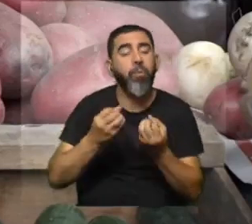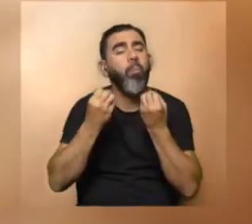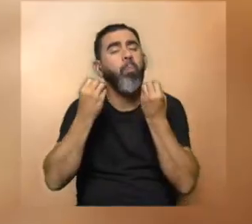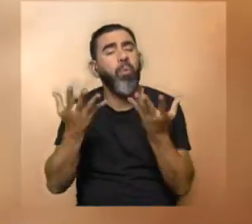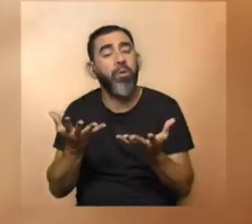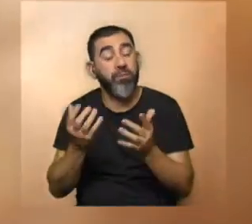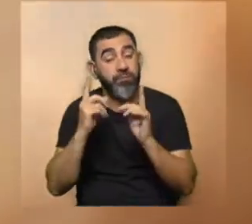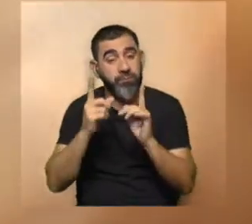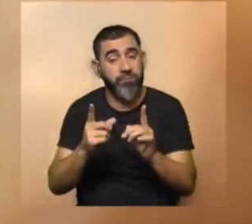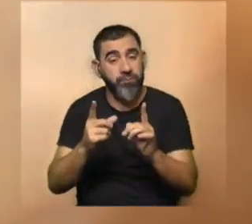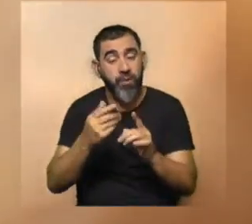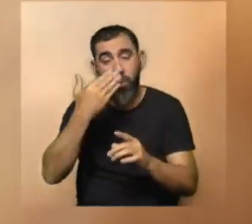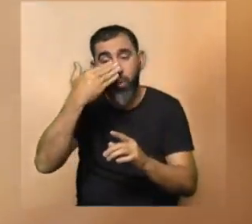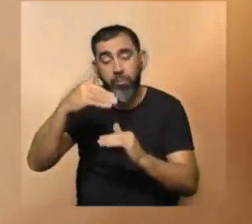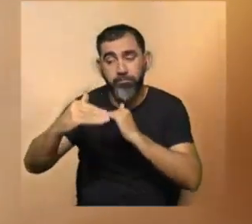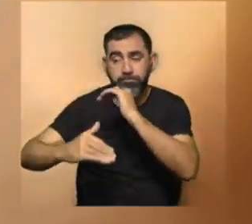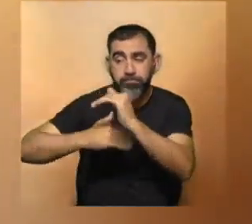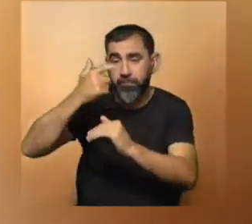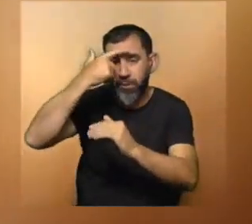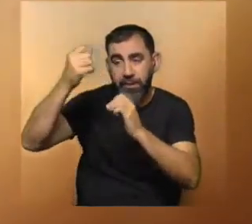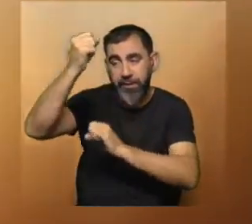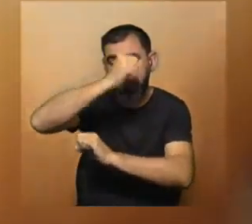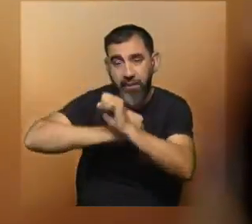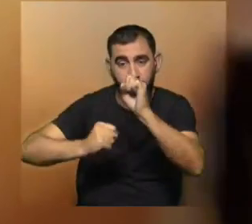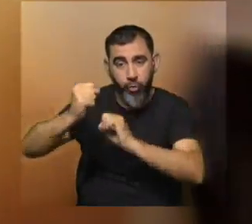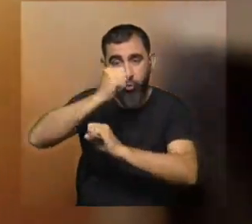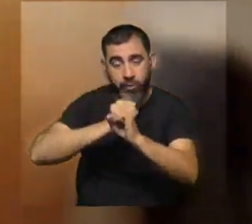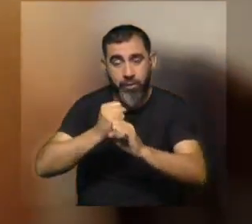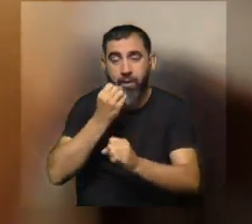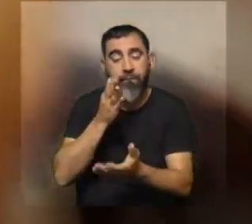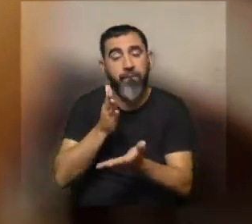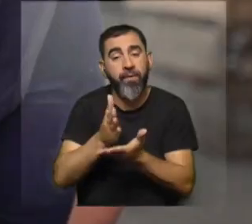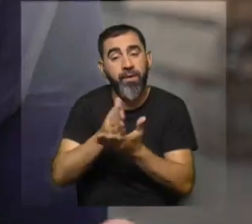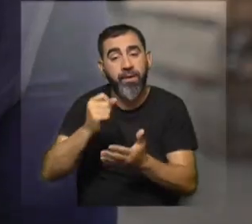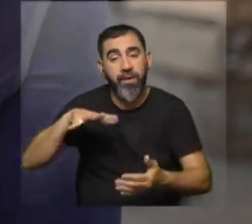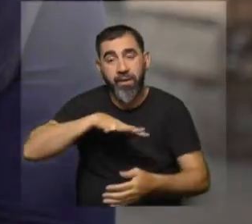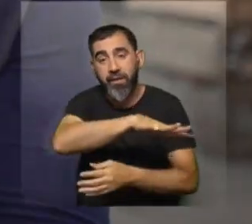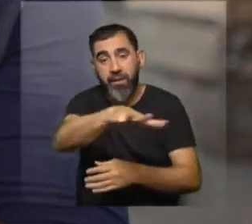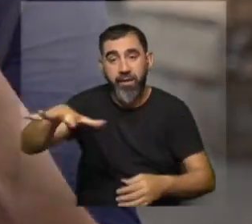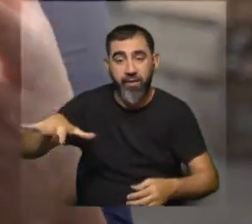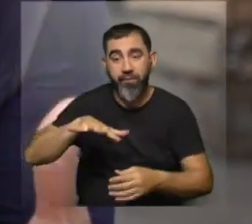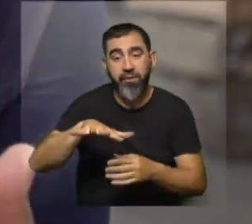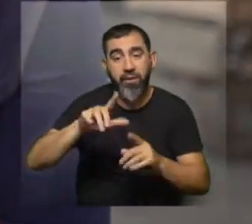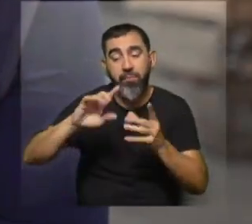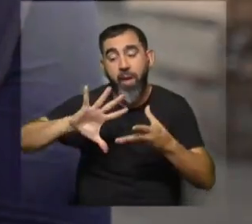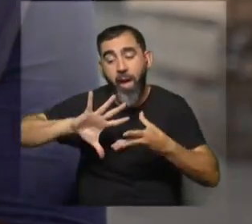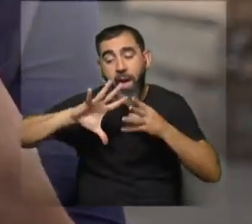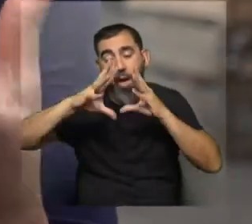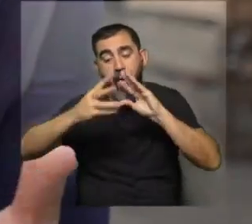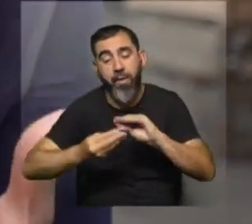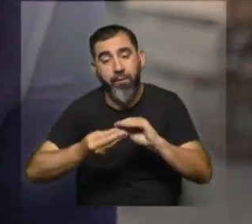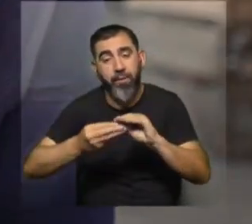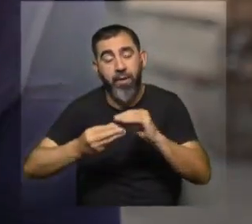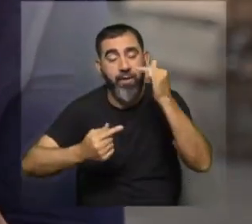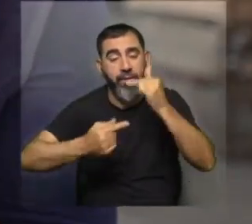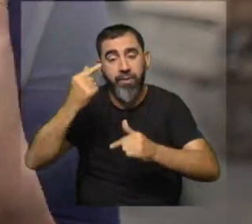Para también finalmente desarrollar una tecnología, algo que beneficie a la sociedad y adaptarla a los distintos